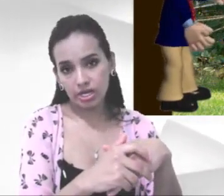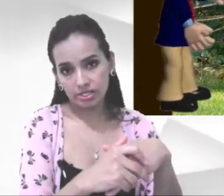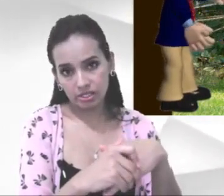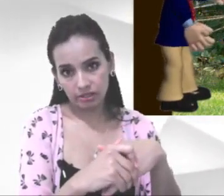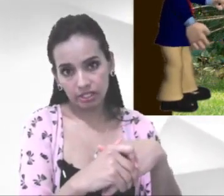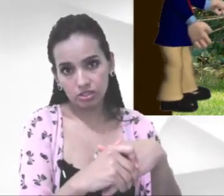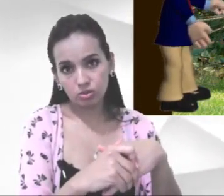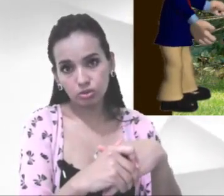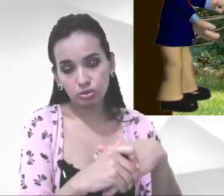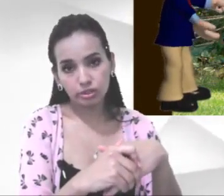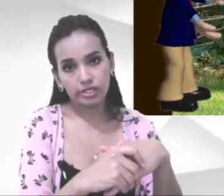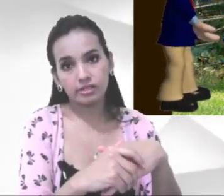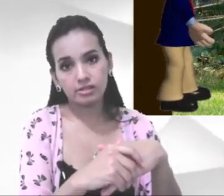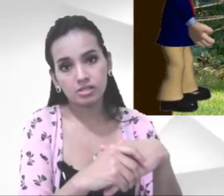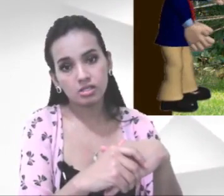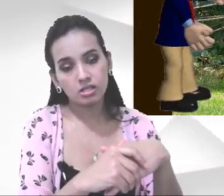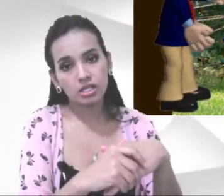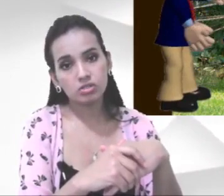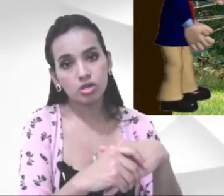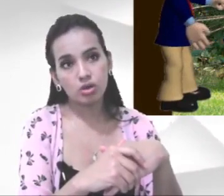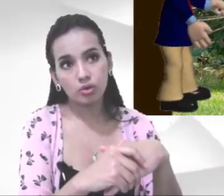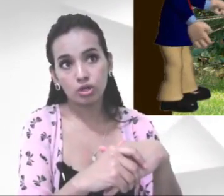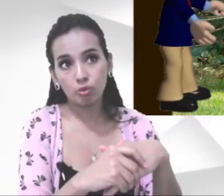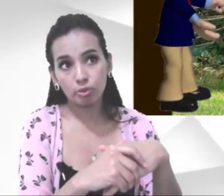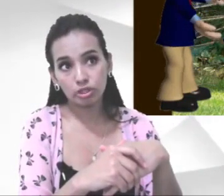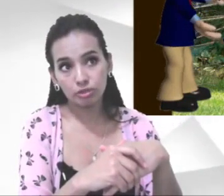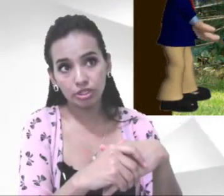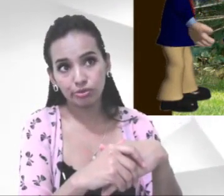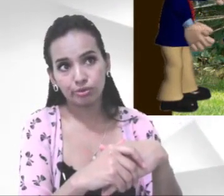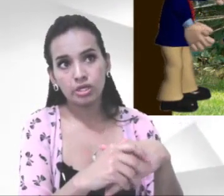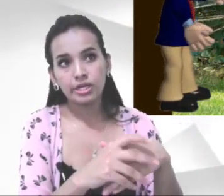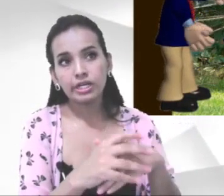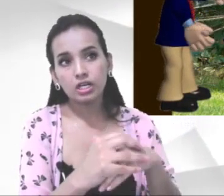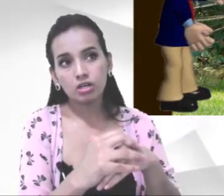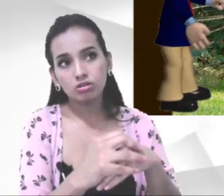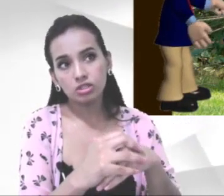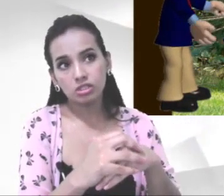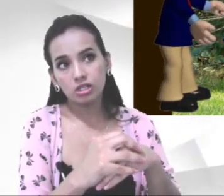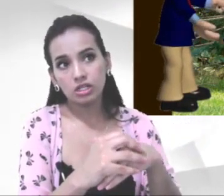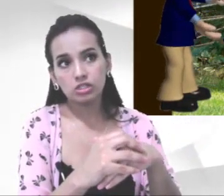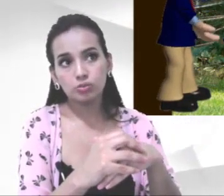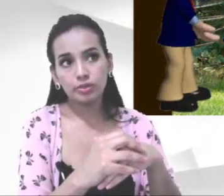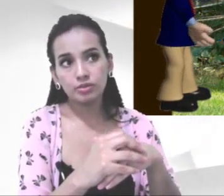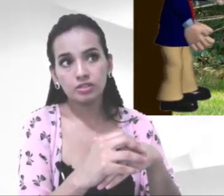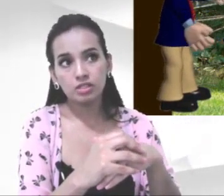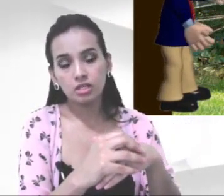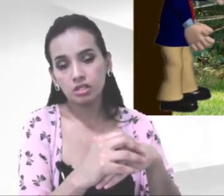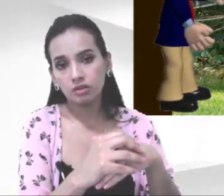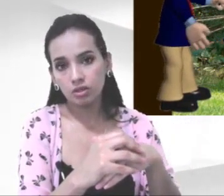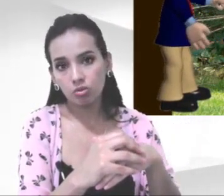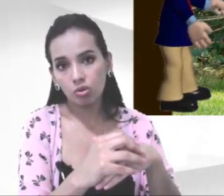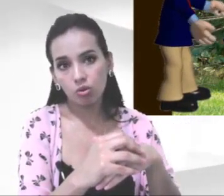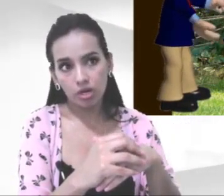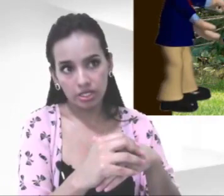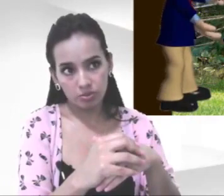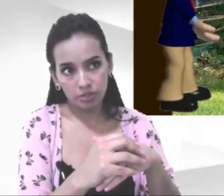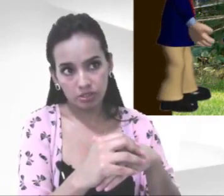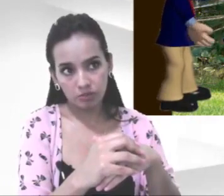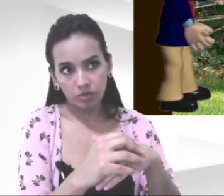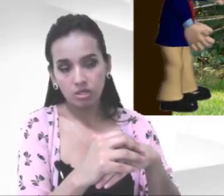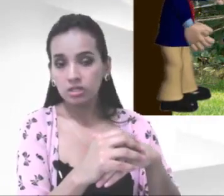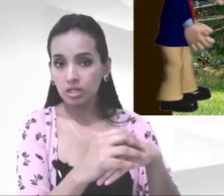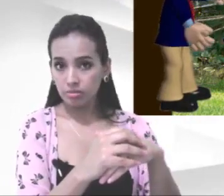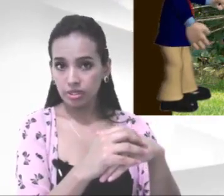desarrollar ciertas conductas es decir relacionados con el comportamiento que consigue en la supervivencia del individuo o la